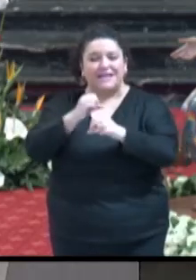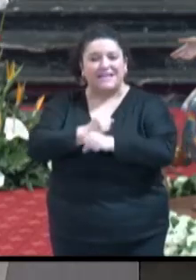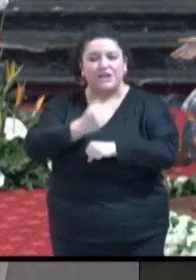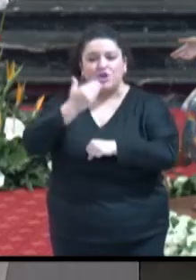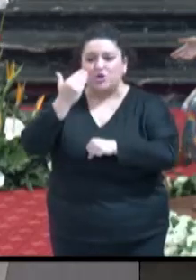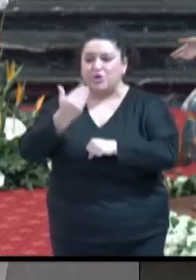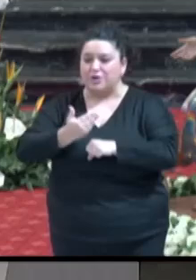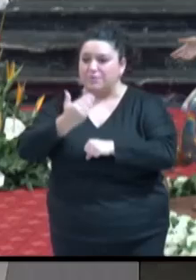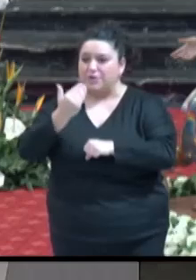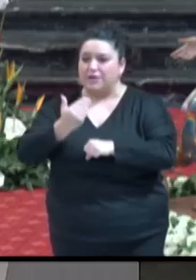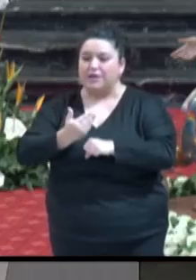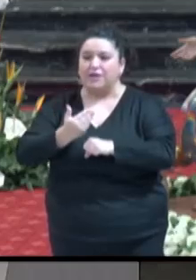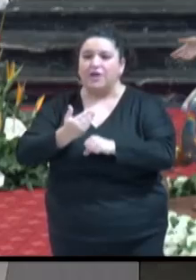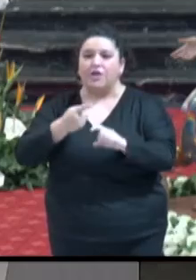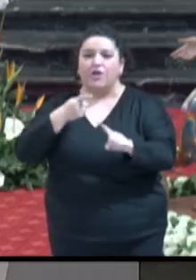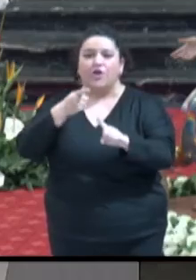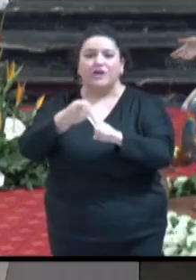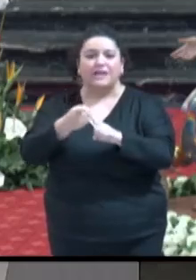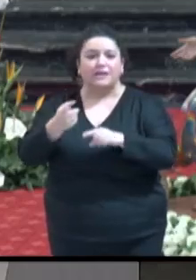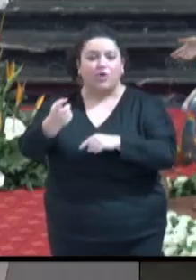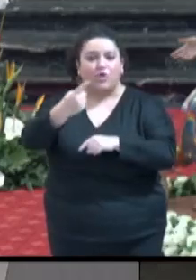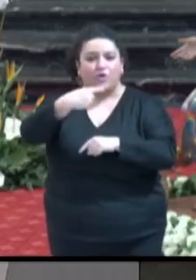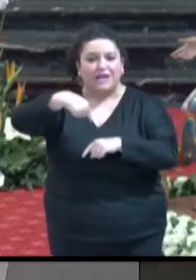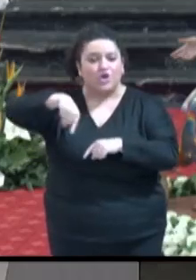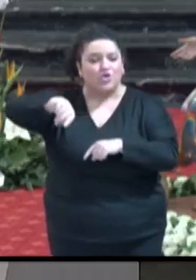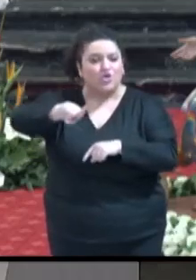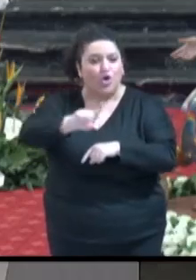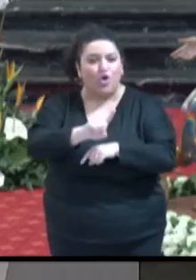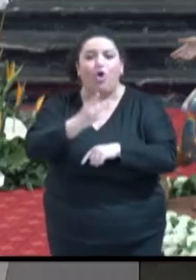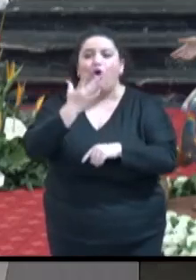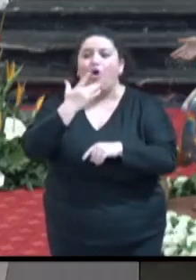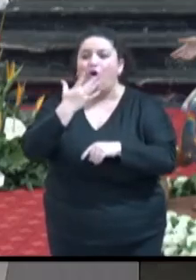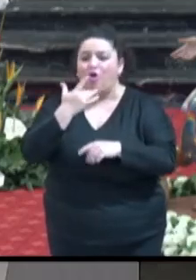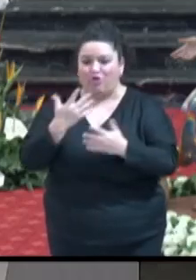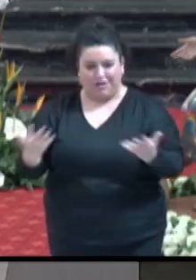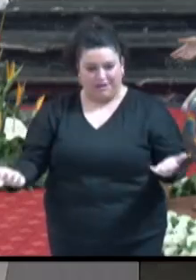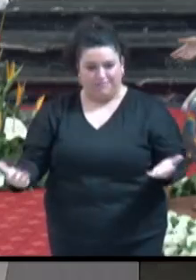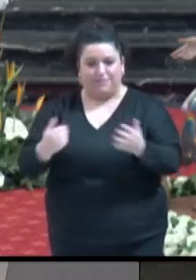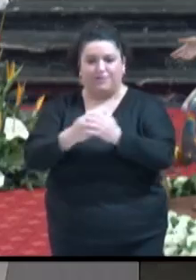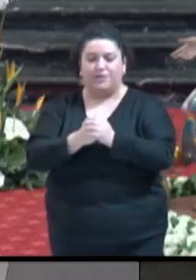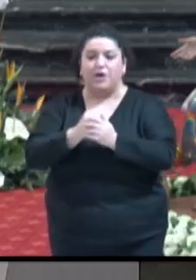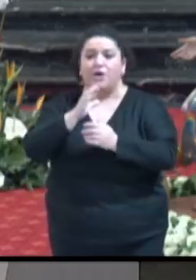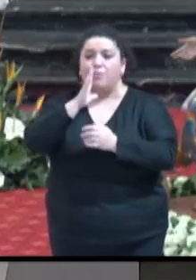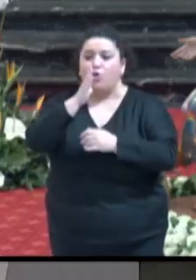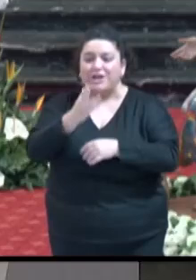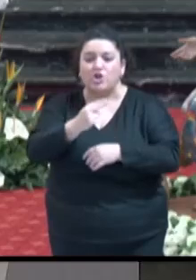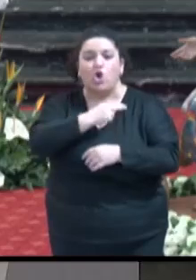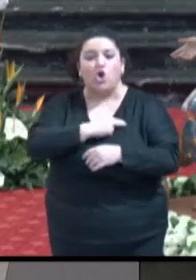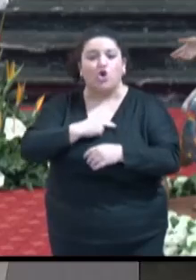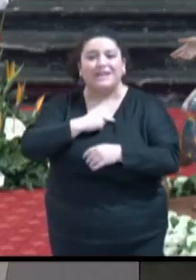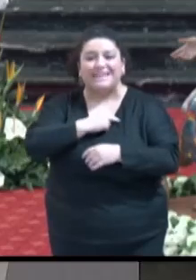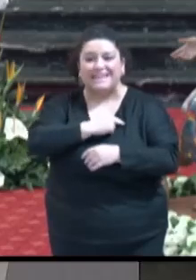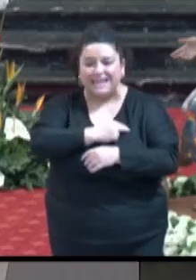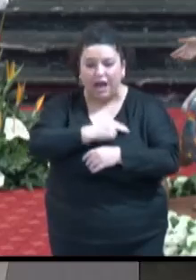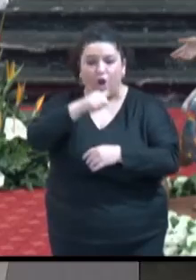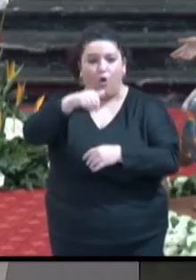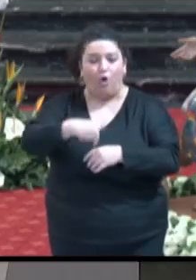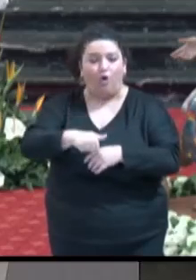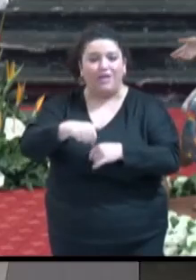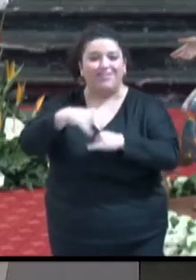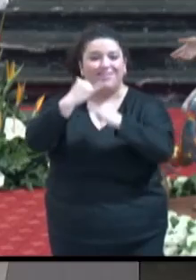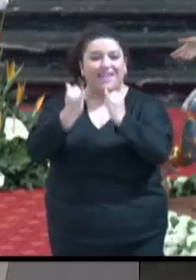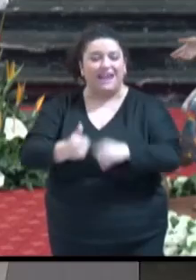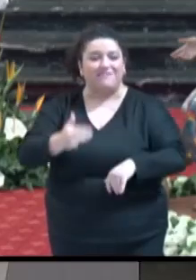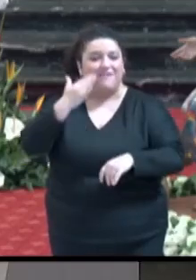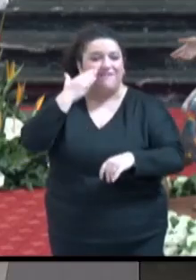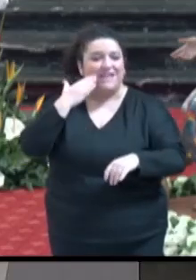destinado a que todos lo conozcamos y por eso los cristianos llegados a esta fecha tan